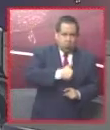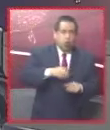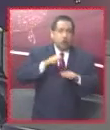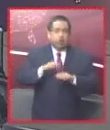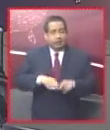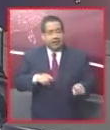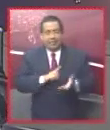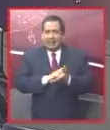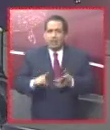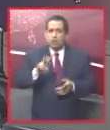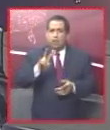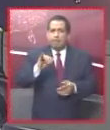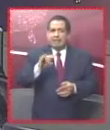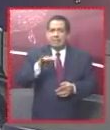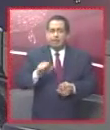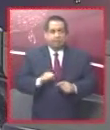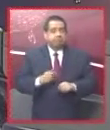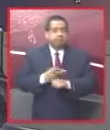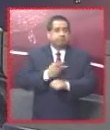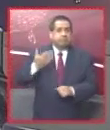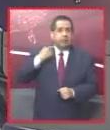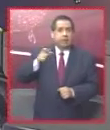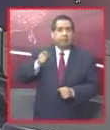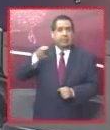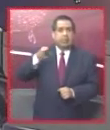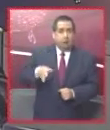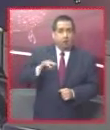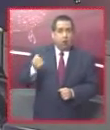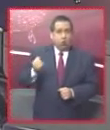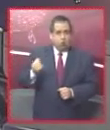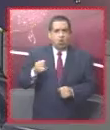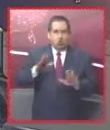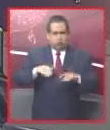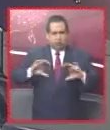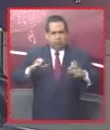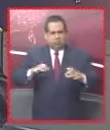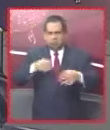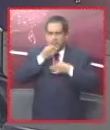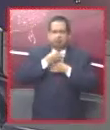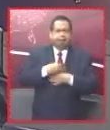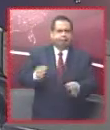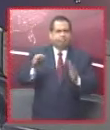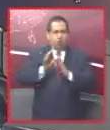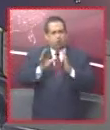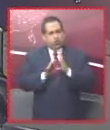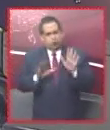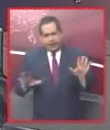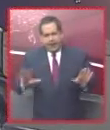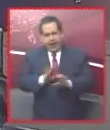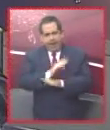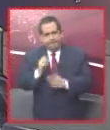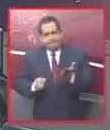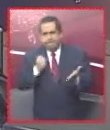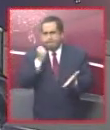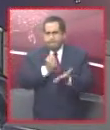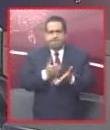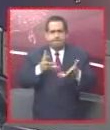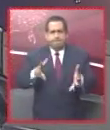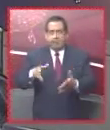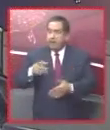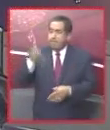materia de derechos de las víctimas. El pasado 29 de junio, el Pleno de la Permanente emitió la declaratoria de reforma constitucional. Se instruyó